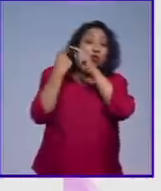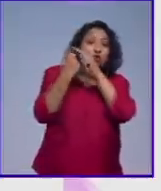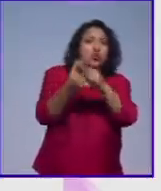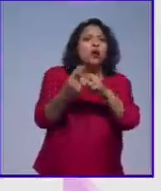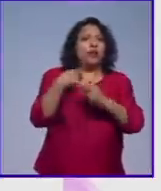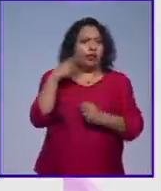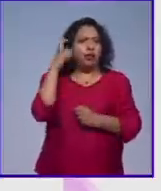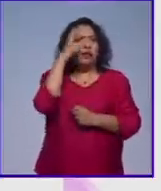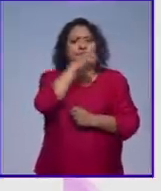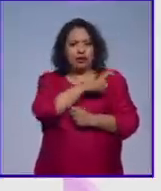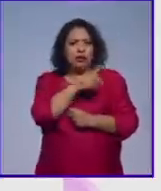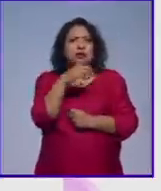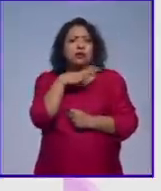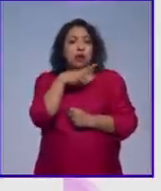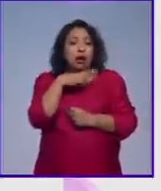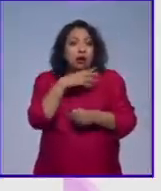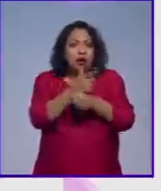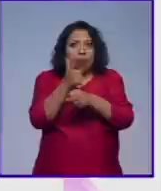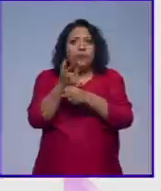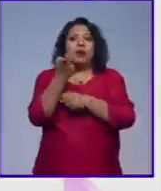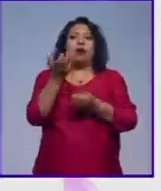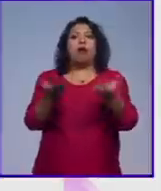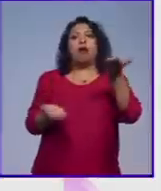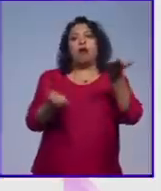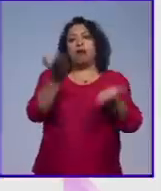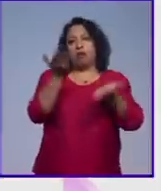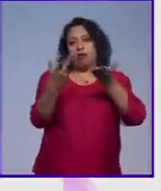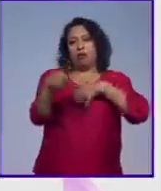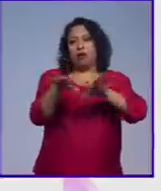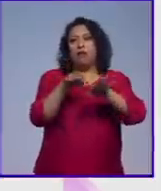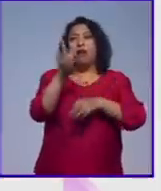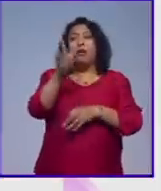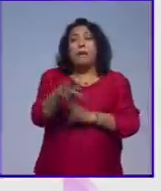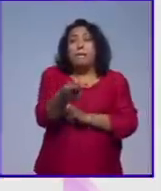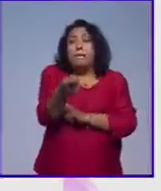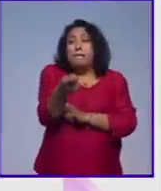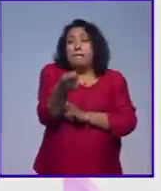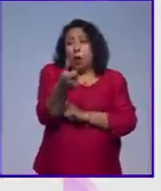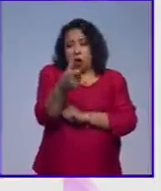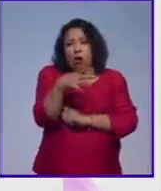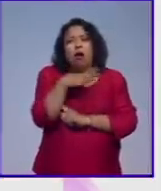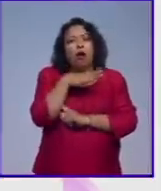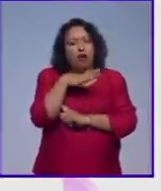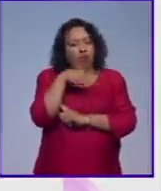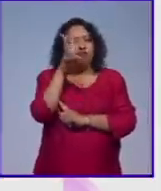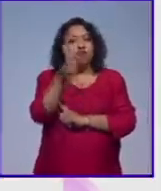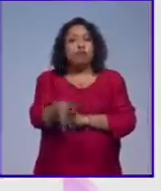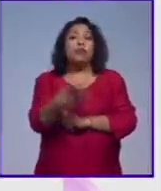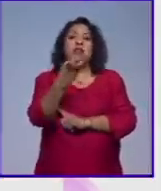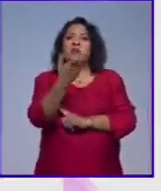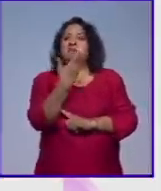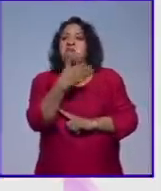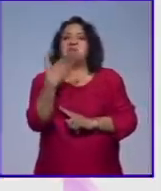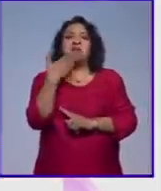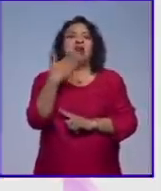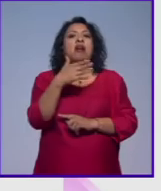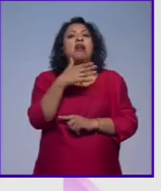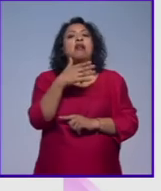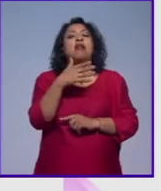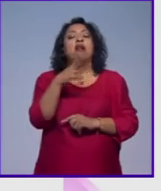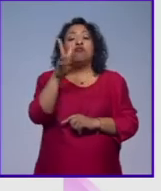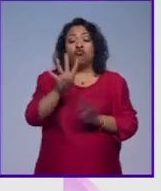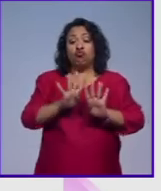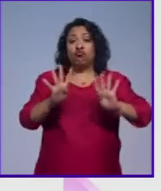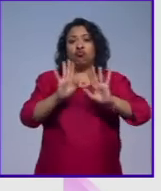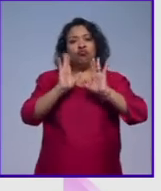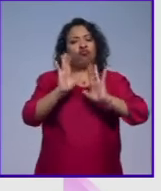es difícil encontrar, y esto compensa lo que estás diciendo. Son muy pocos los que existen y aquí hay una muy buena alternativa porque es un coro de